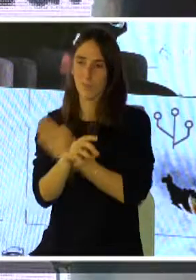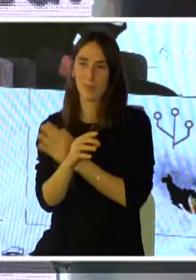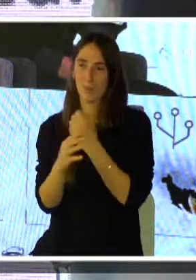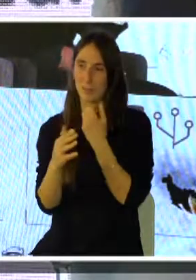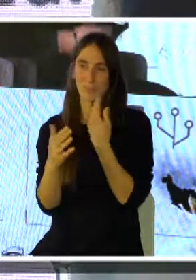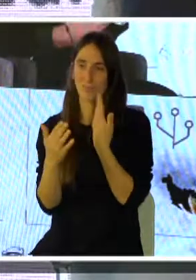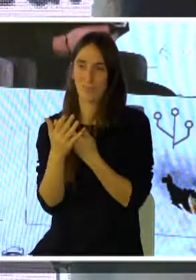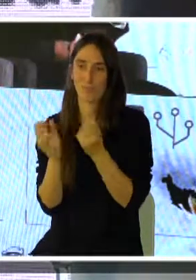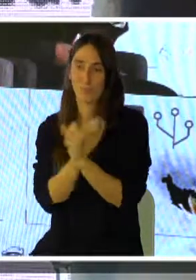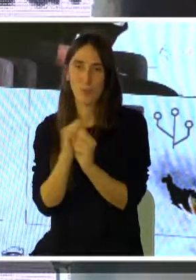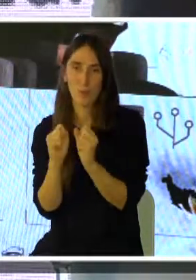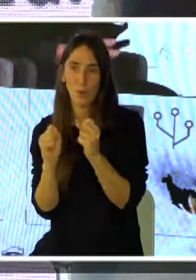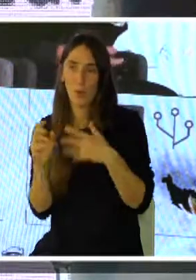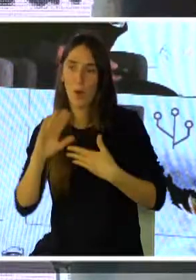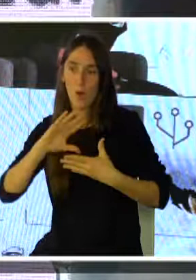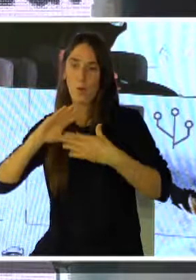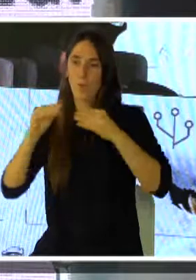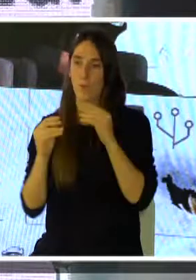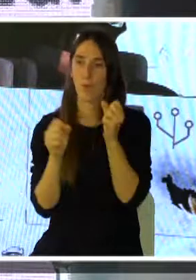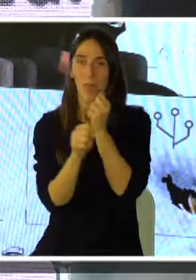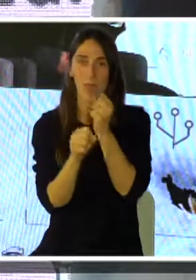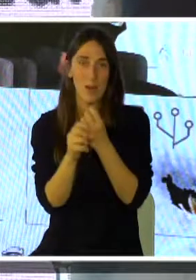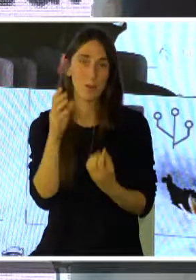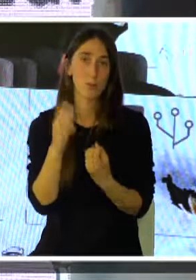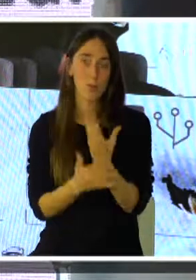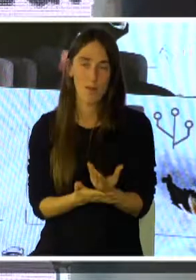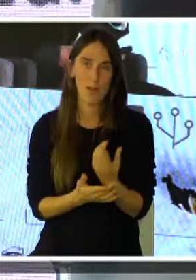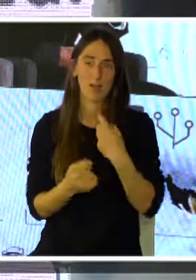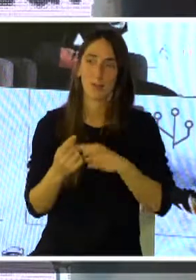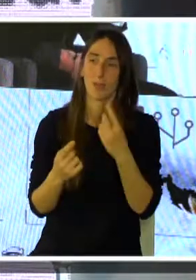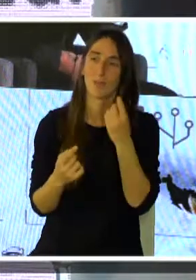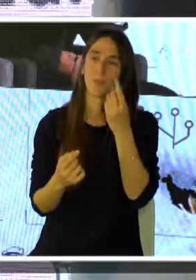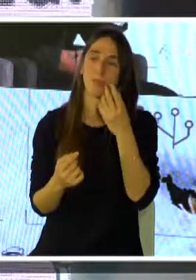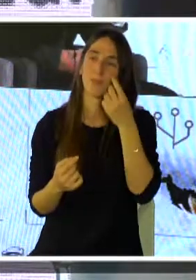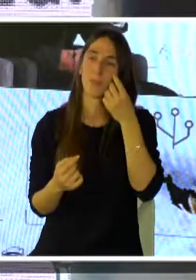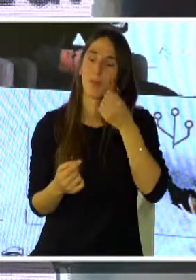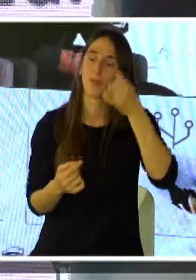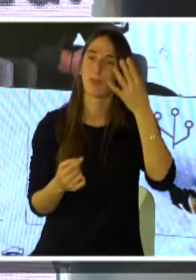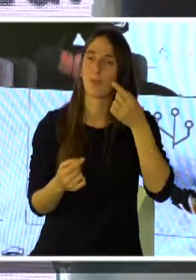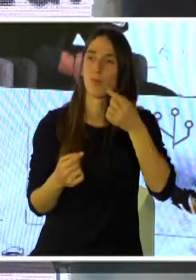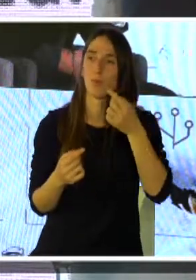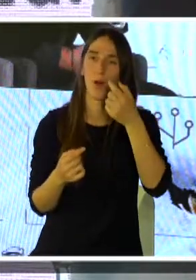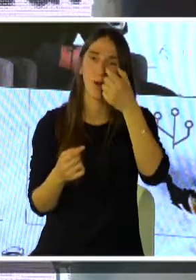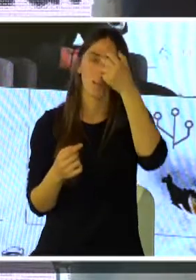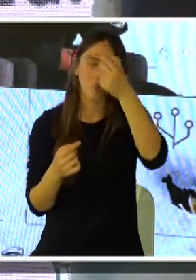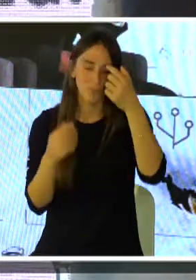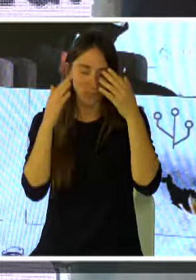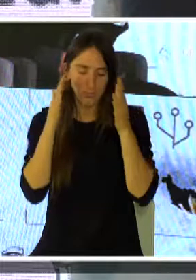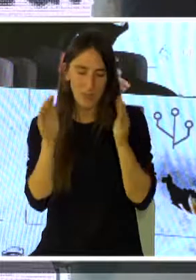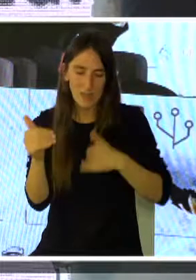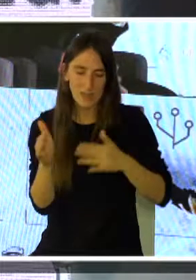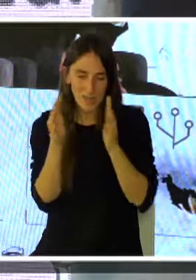podían o muy rápidamente adoptar nuevas formas de trabajo. Entonces, un primer concepto es como que salir fuera de la caja